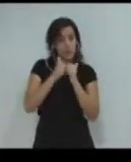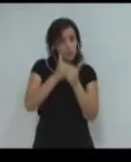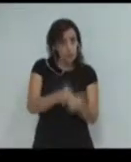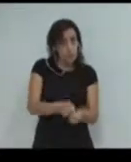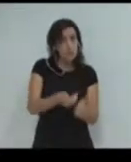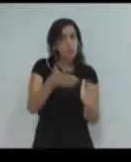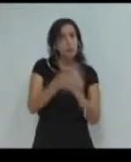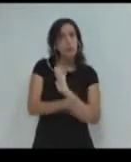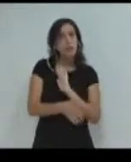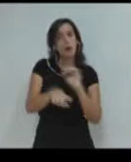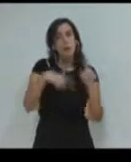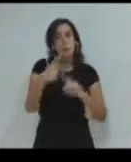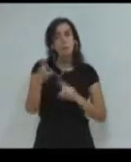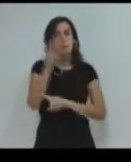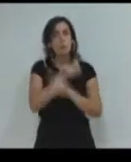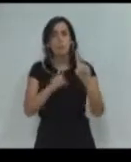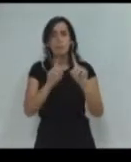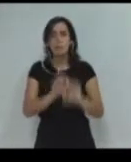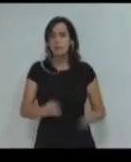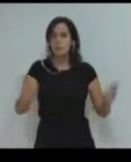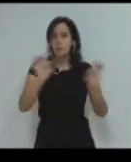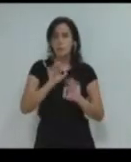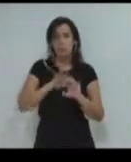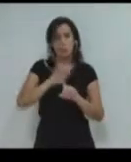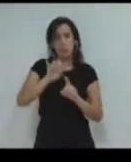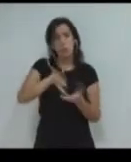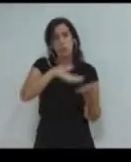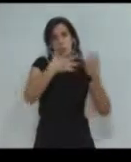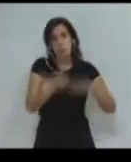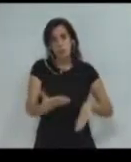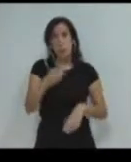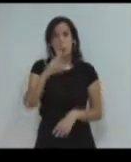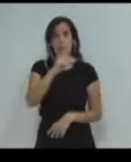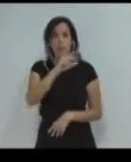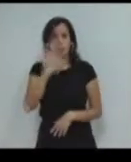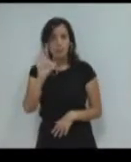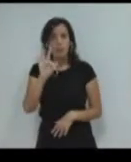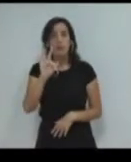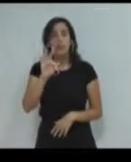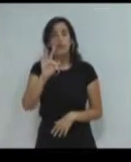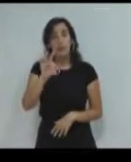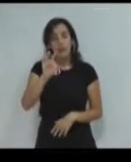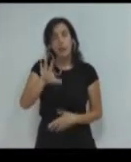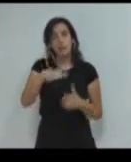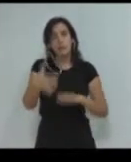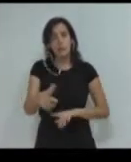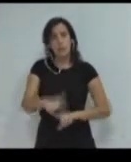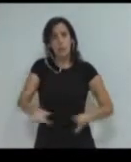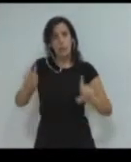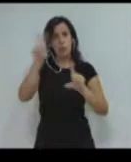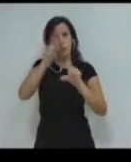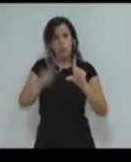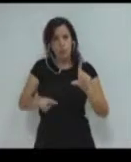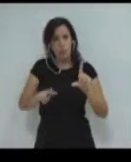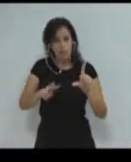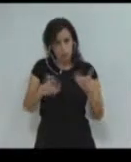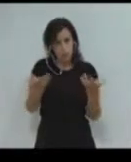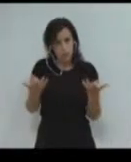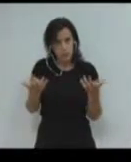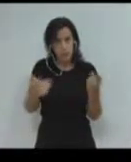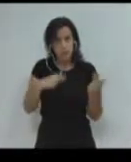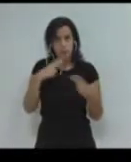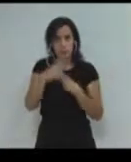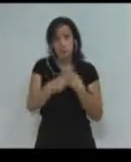no generaría problemas para convertirlo luego, entiendo que a un PDF y que del PDF se fuera al lector de pantallas, ¿o sí? Sería más